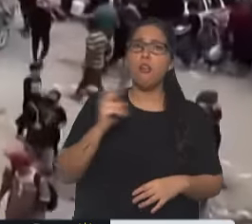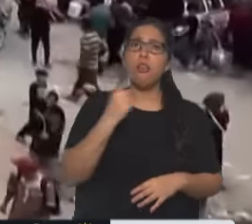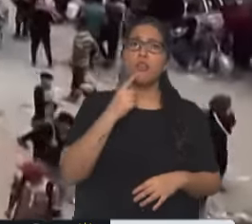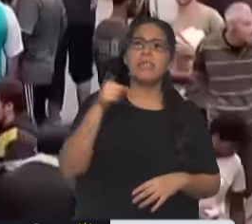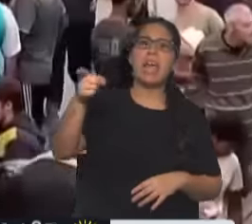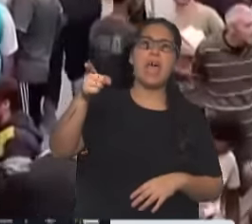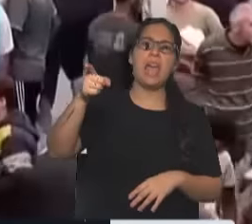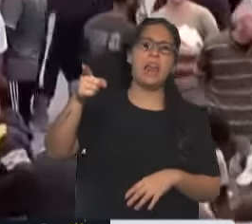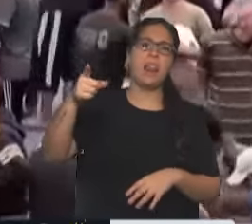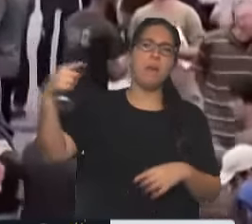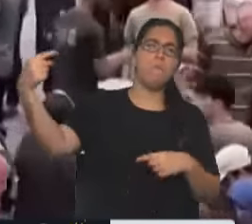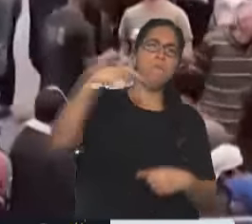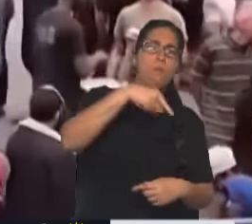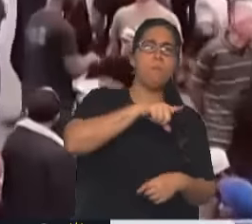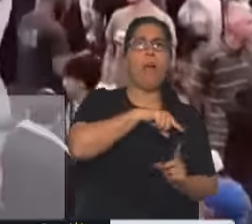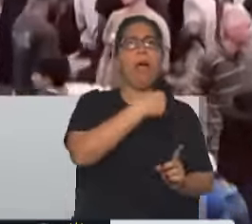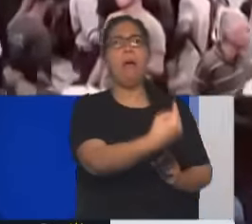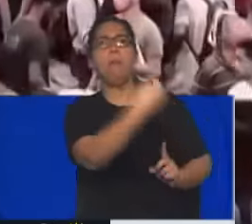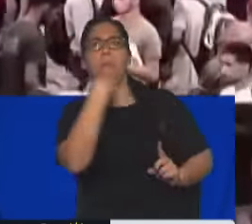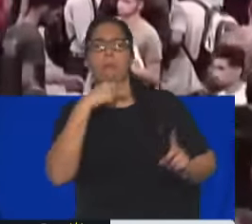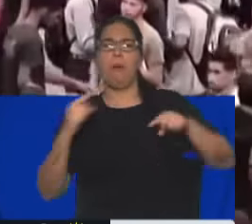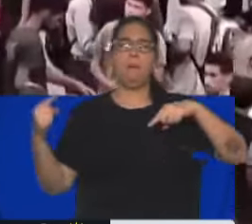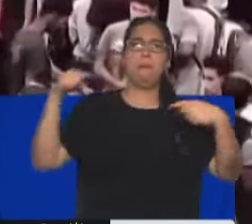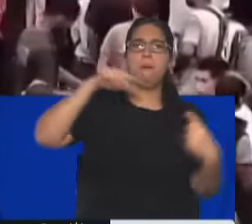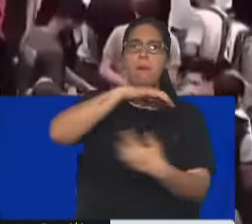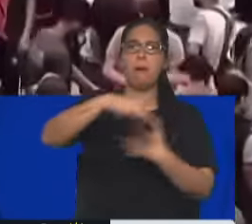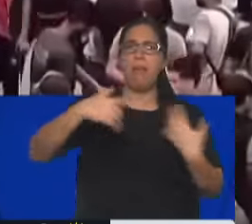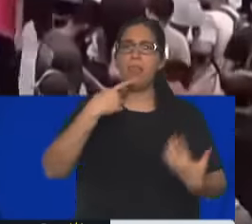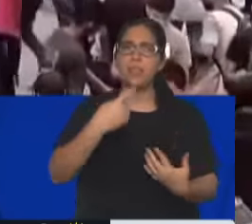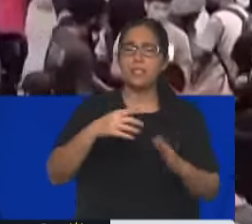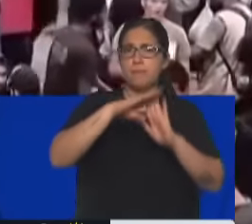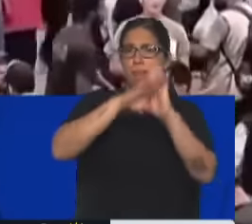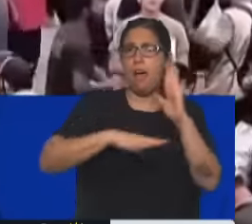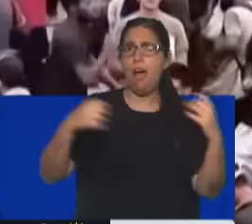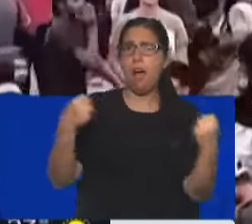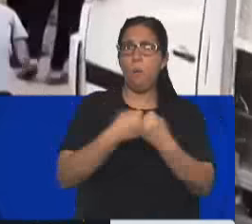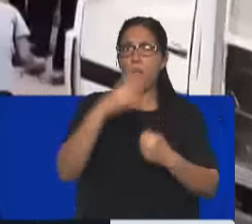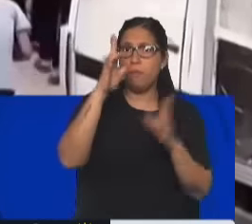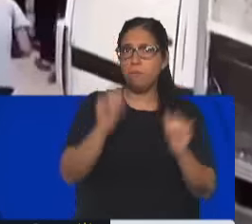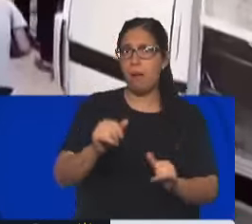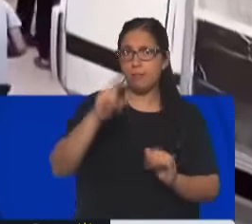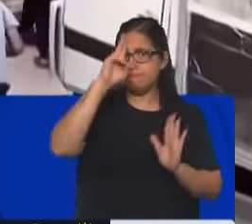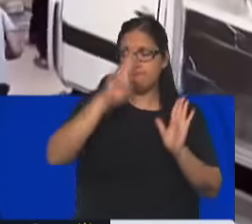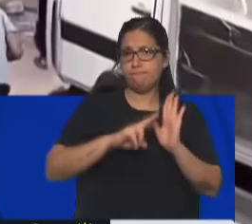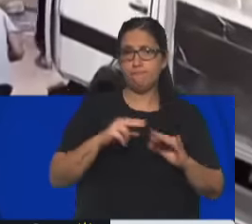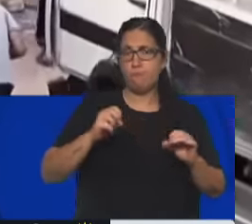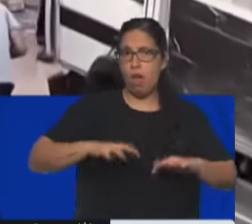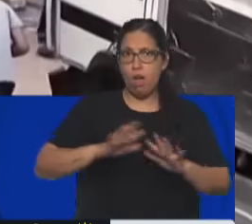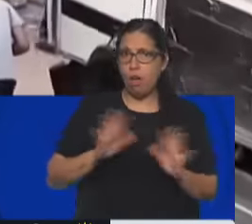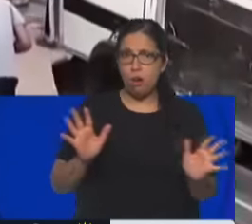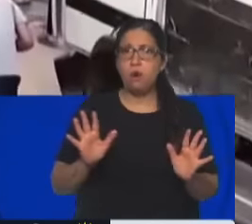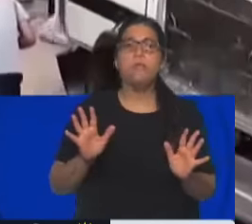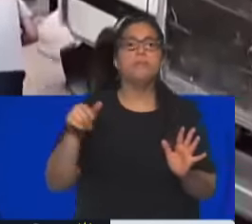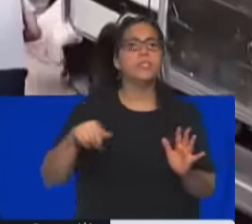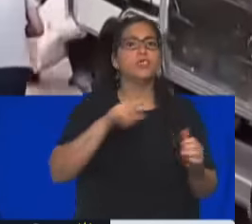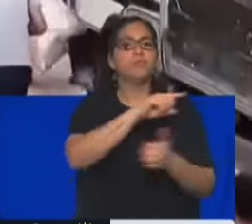fuego. Estados Unidos sigue implorando por el respeto al acuerdo de paz que ya lleva varias semanas. Bueno, esta es la